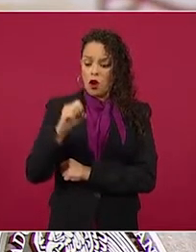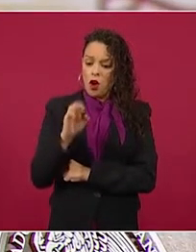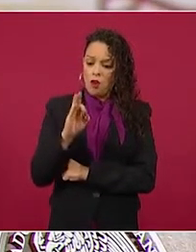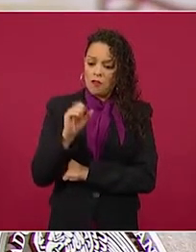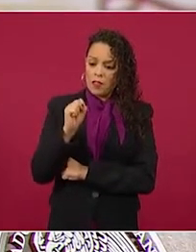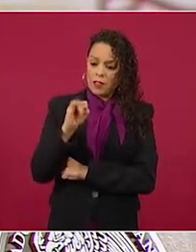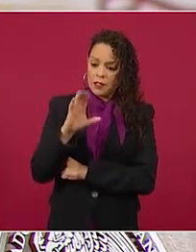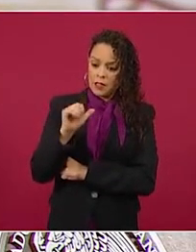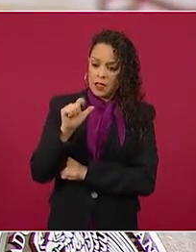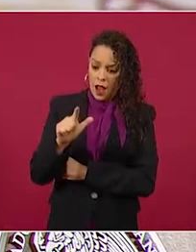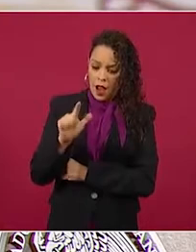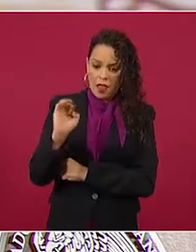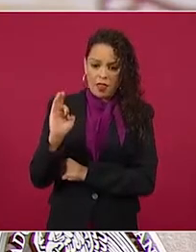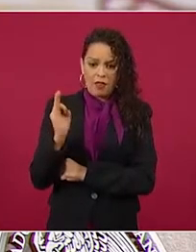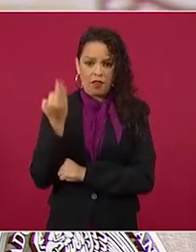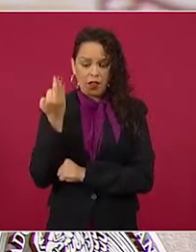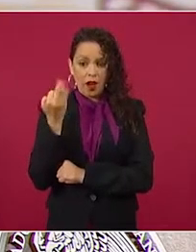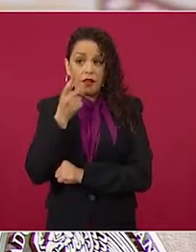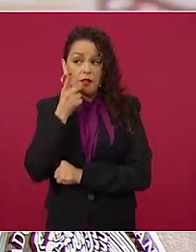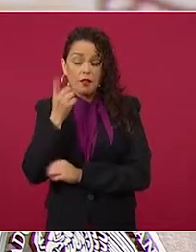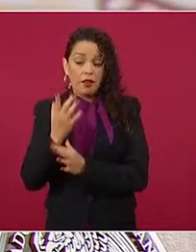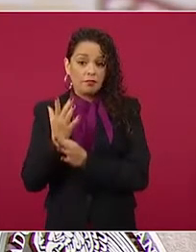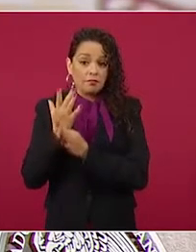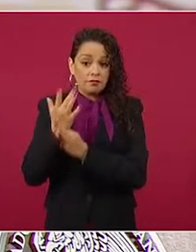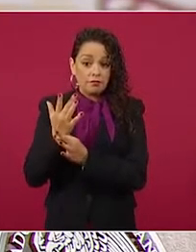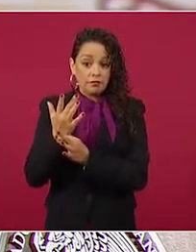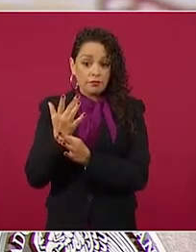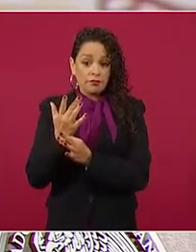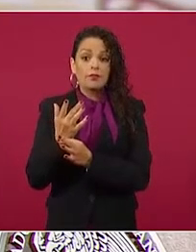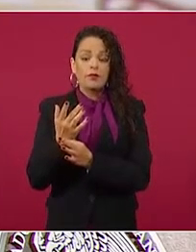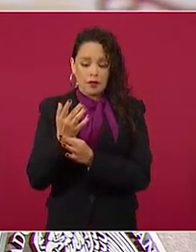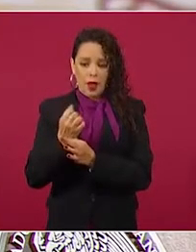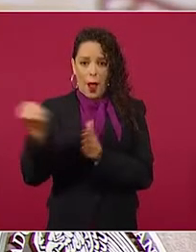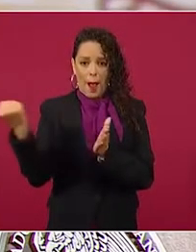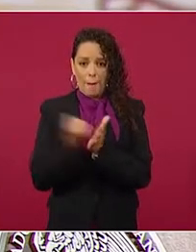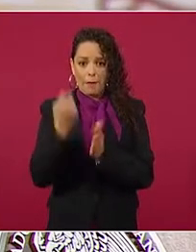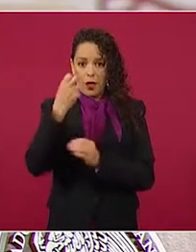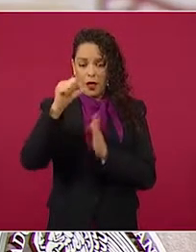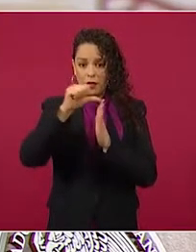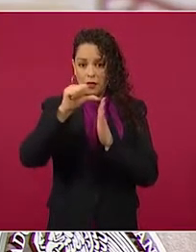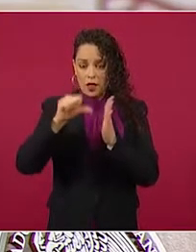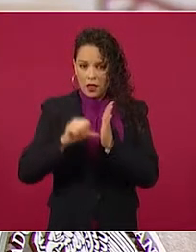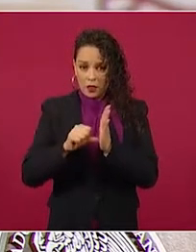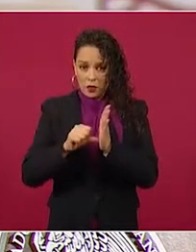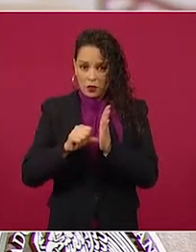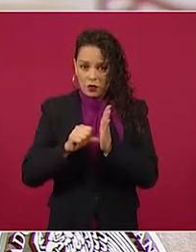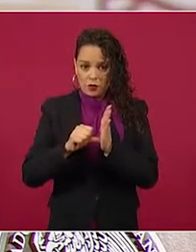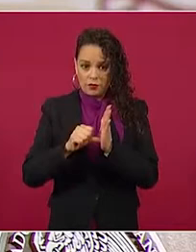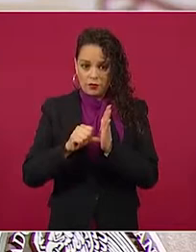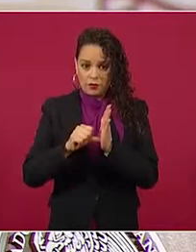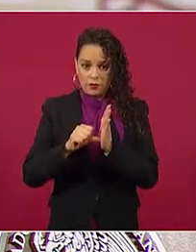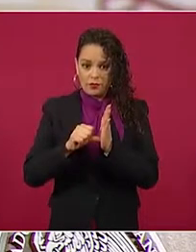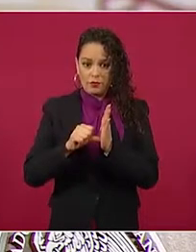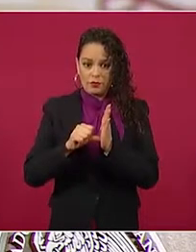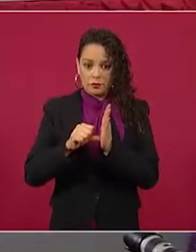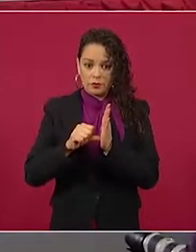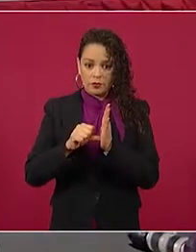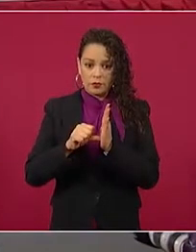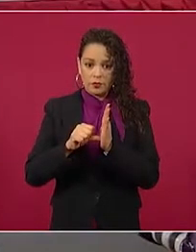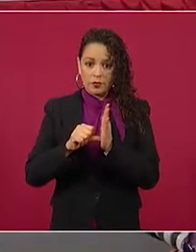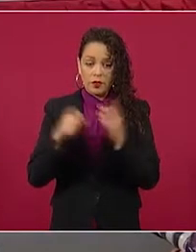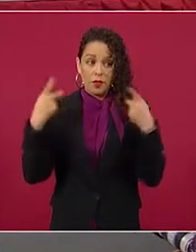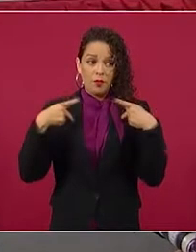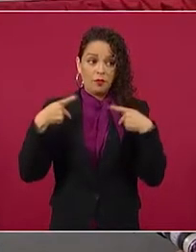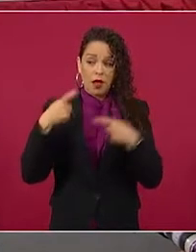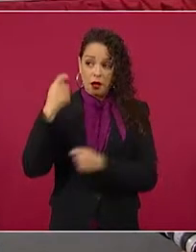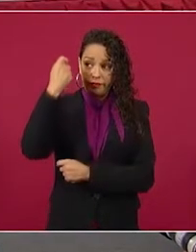Federación, cabe mencionar que este artículo se aprobó en administraciones pasadas. La mayoría de los pensionados no